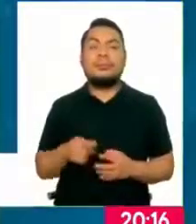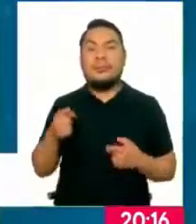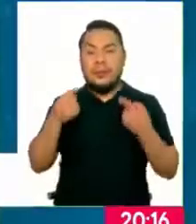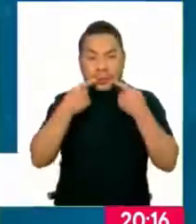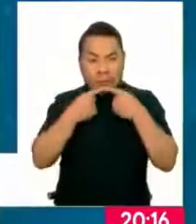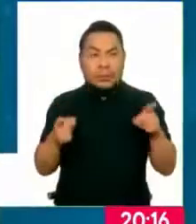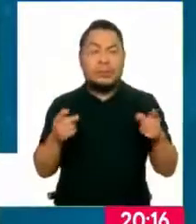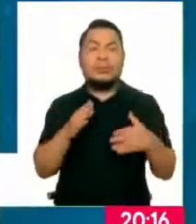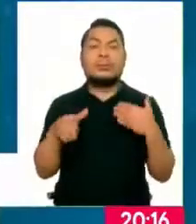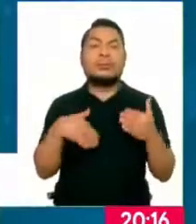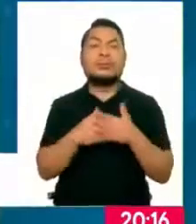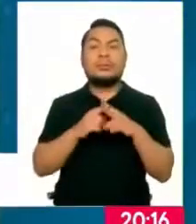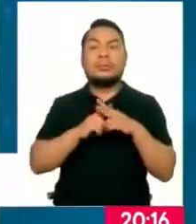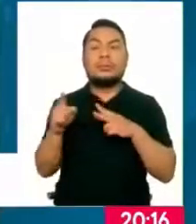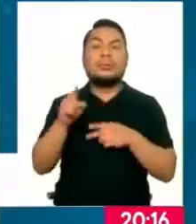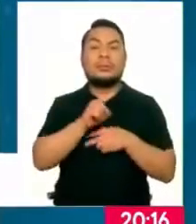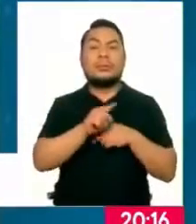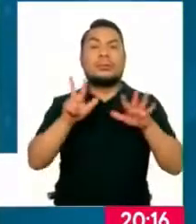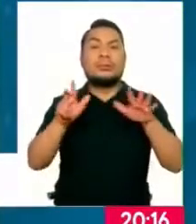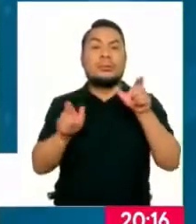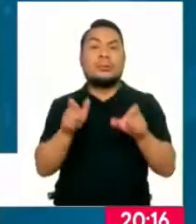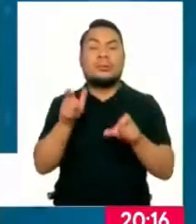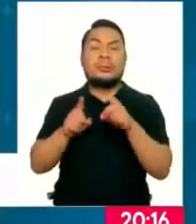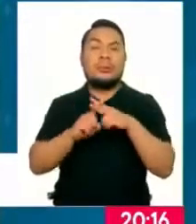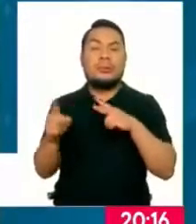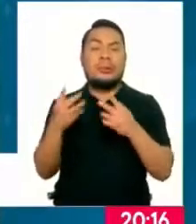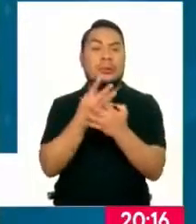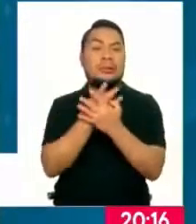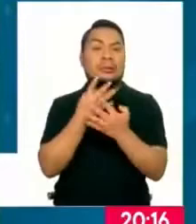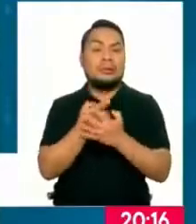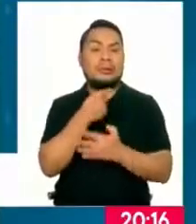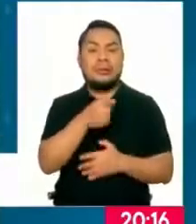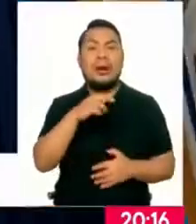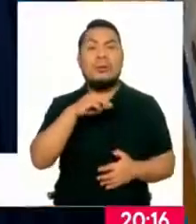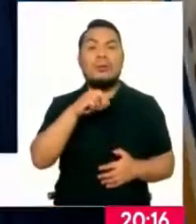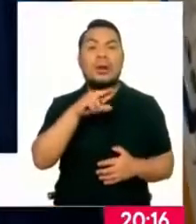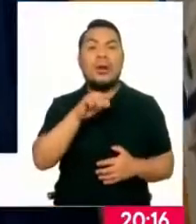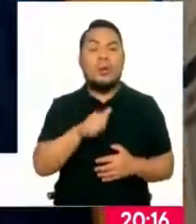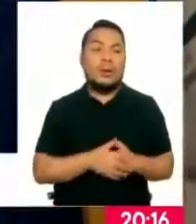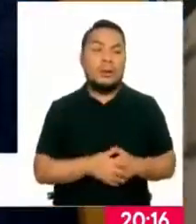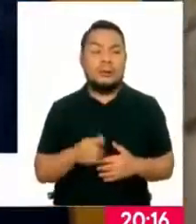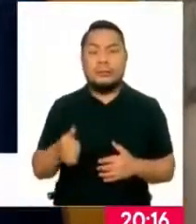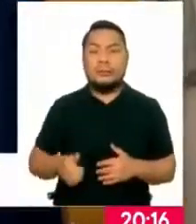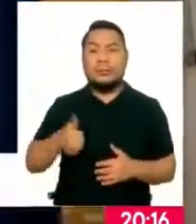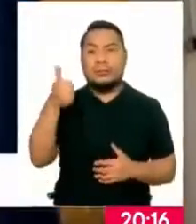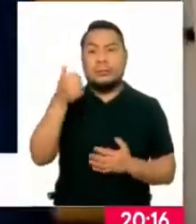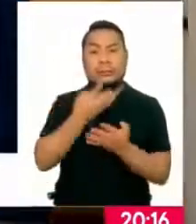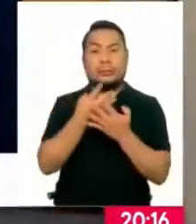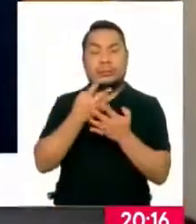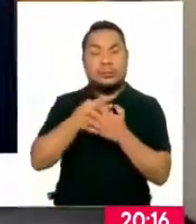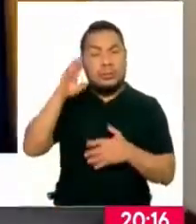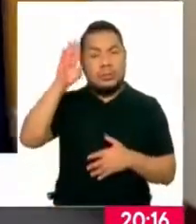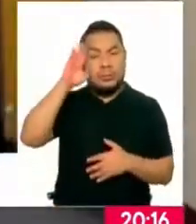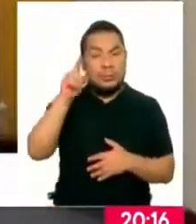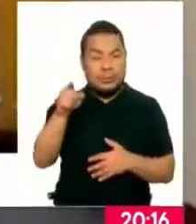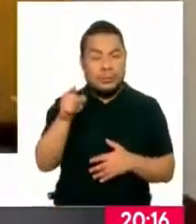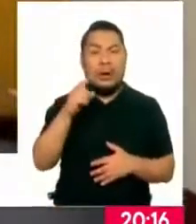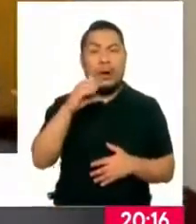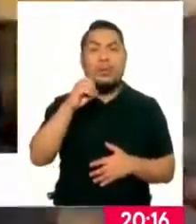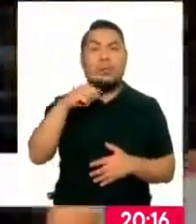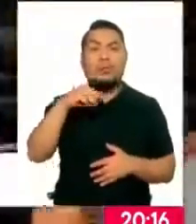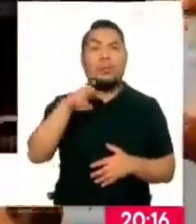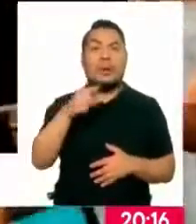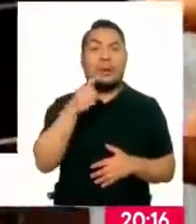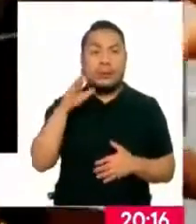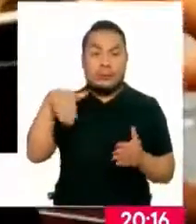anunció medidas tras la fuga de 18 internos del penal de San Ramón ubicado en Moquegua. El jefe del Instituto Nacional Penitenciario, Omar